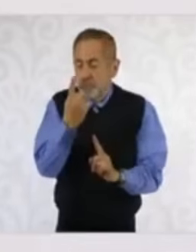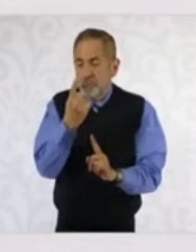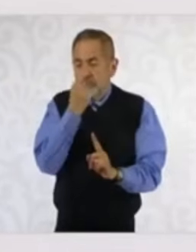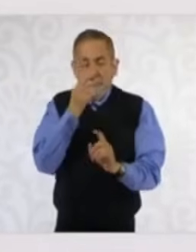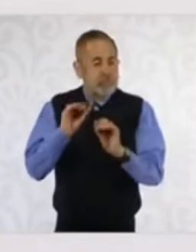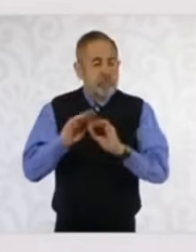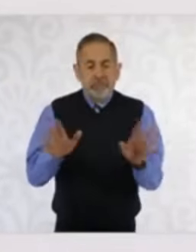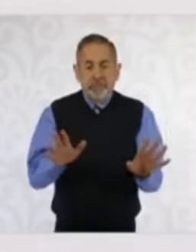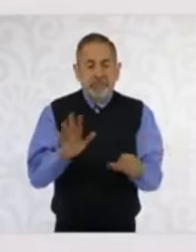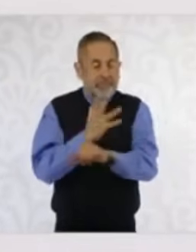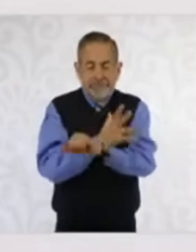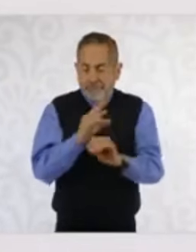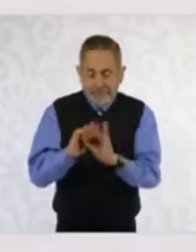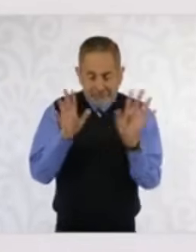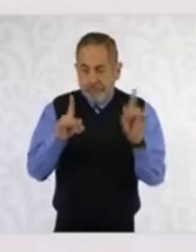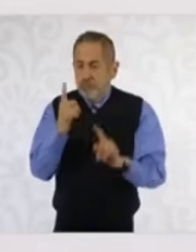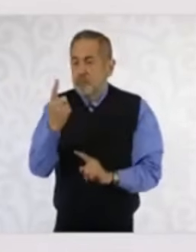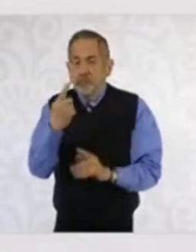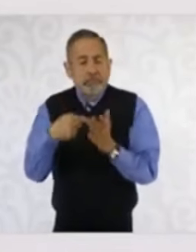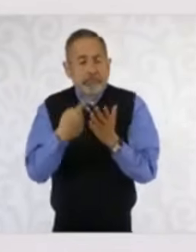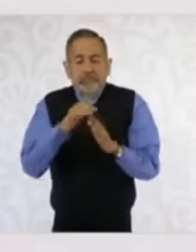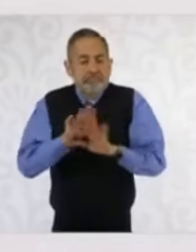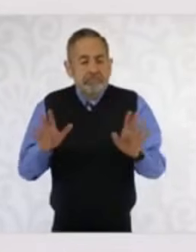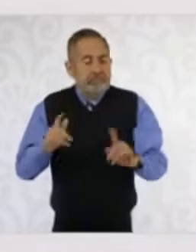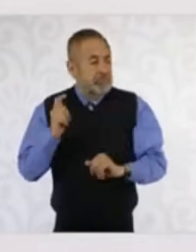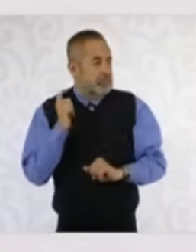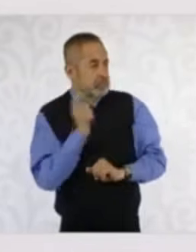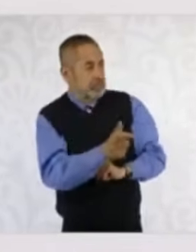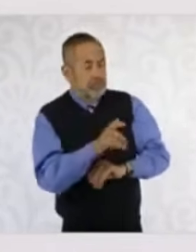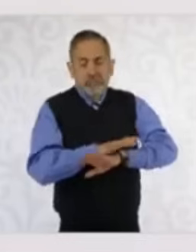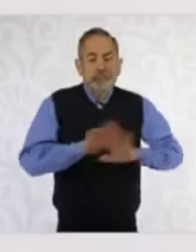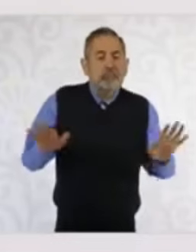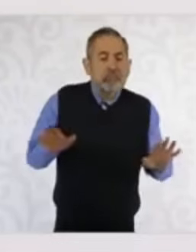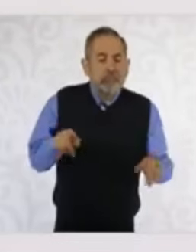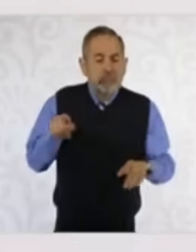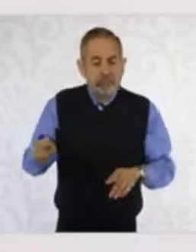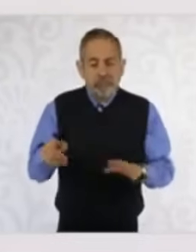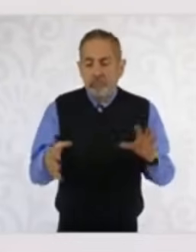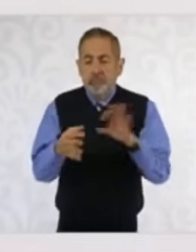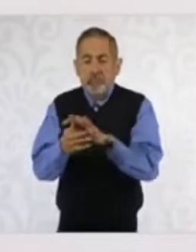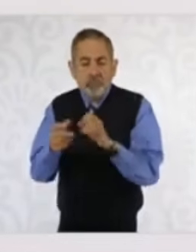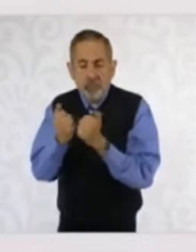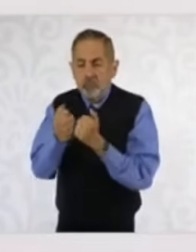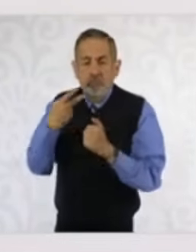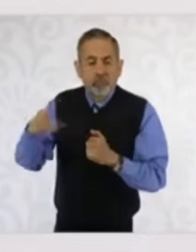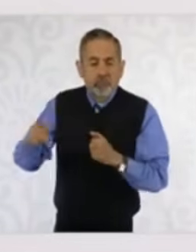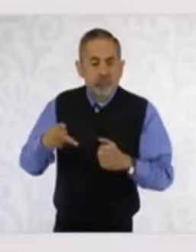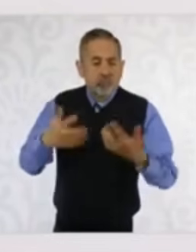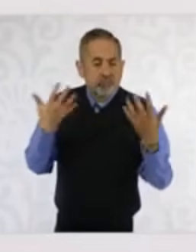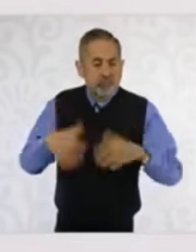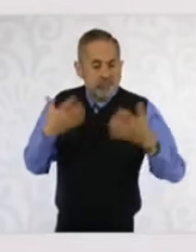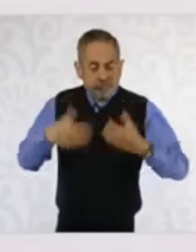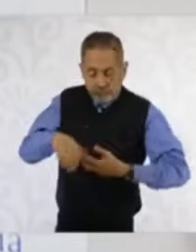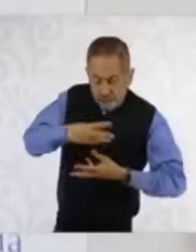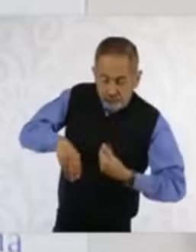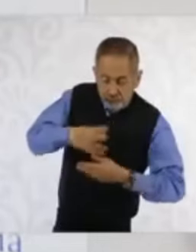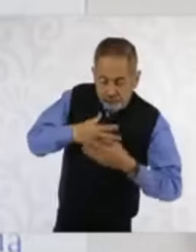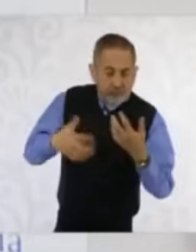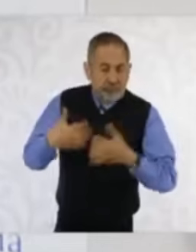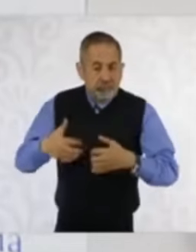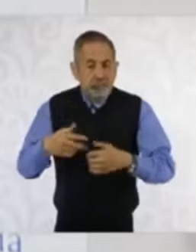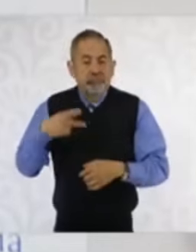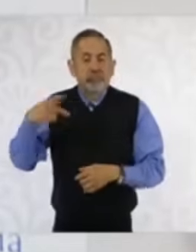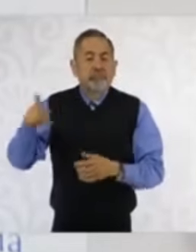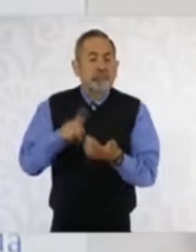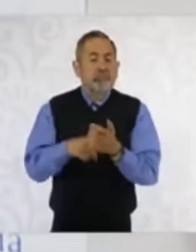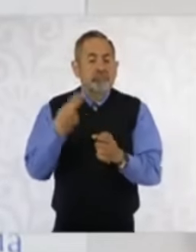Pues es aquella que el gobierno federal asegura a los pensionados al amparo de la ley del seguro social. Es decir, es el mínimo que te deben pagar para que